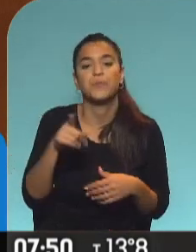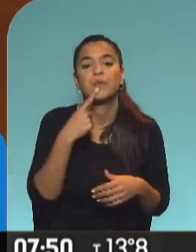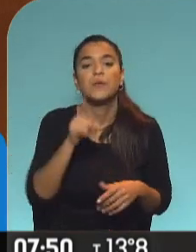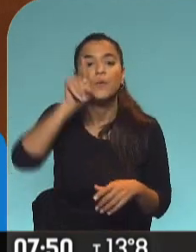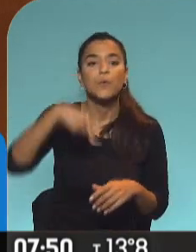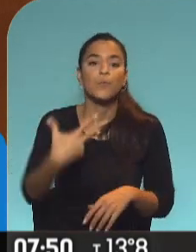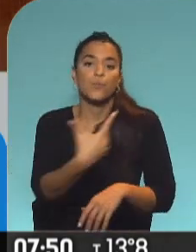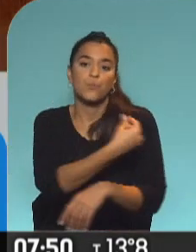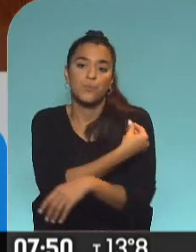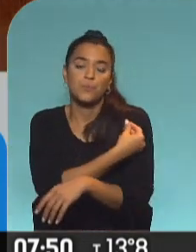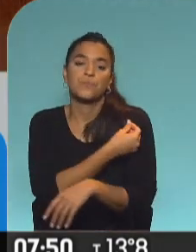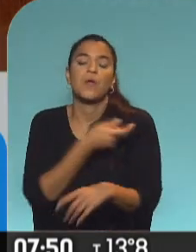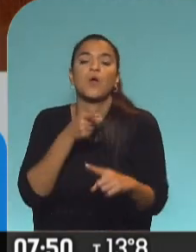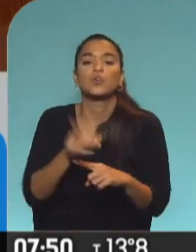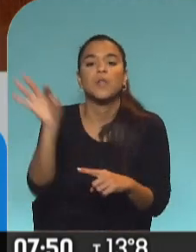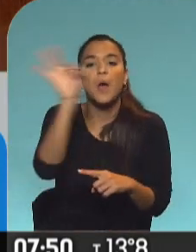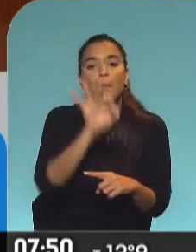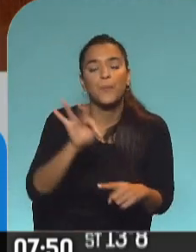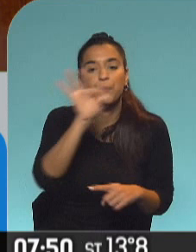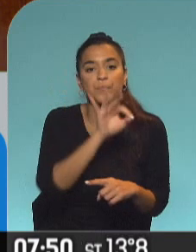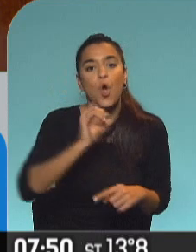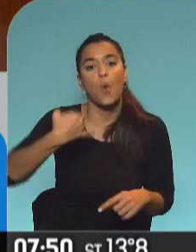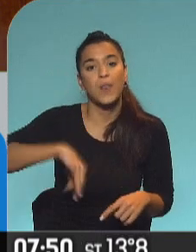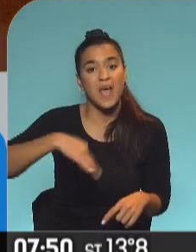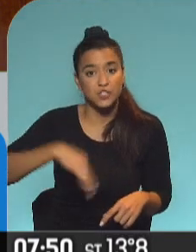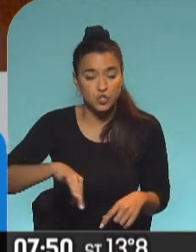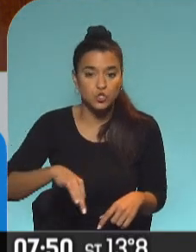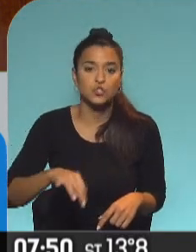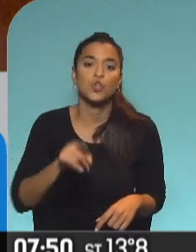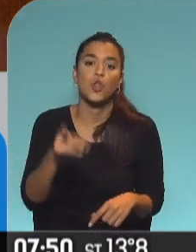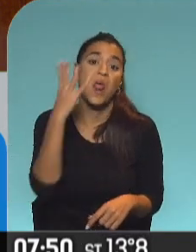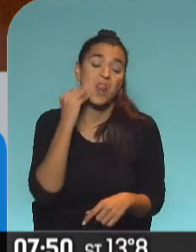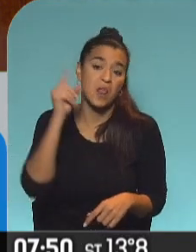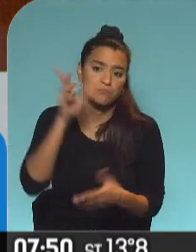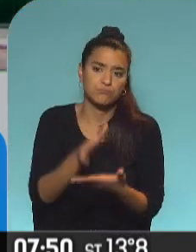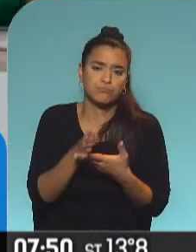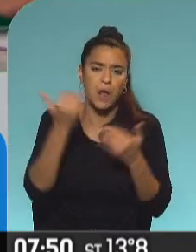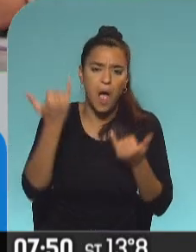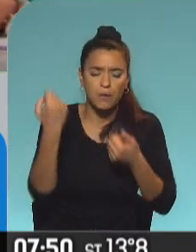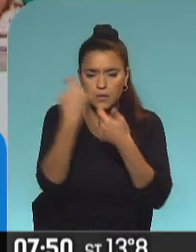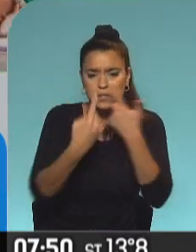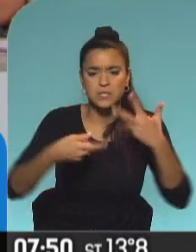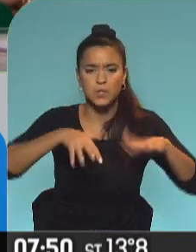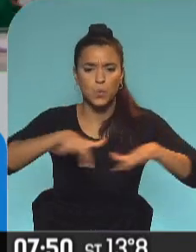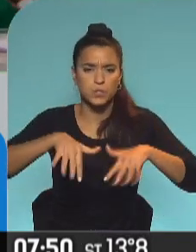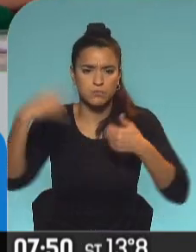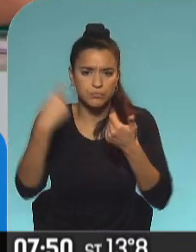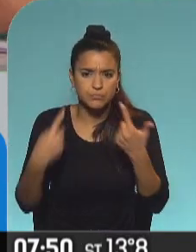de la vacunación antivariólica obligatoria que imponen en Inglaterra. Bueno, surgen un montón de